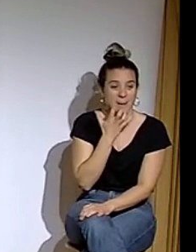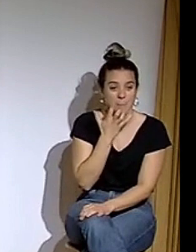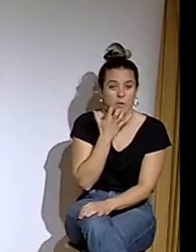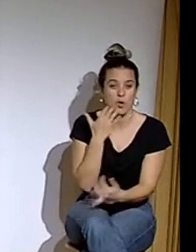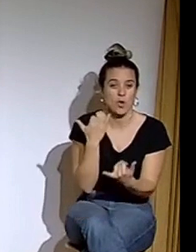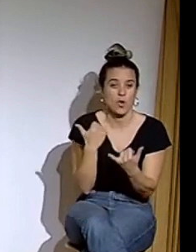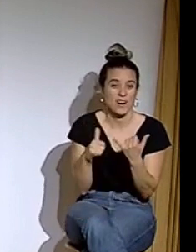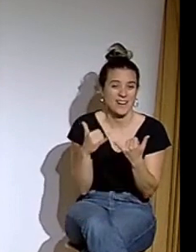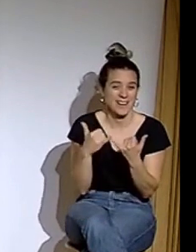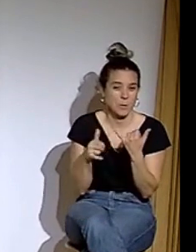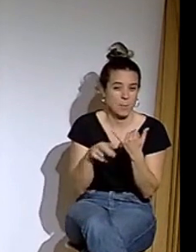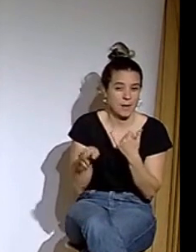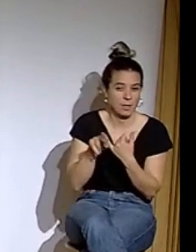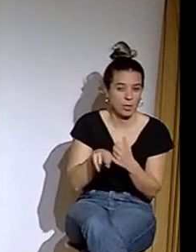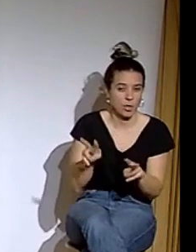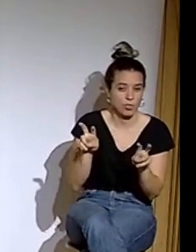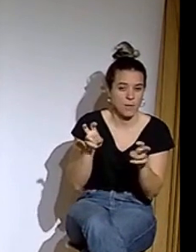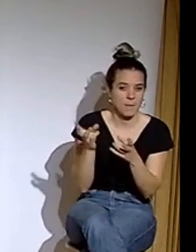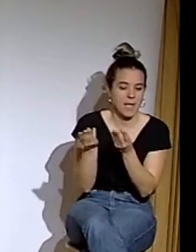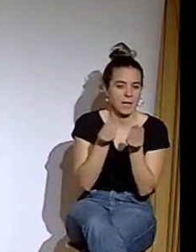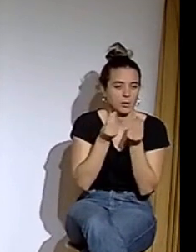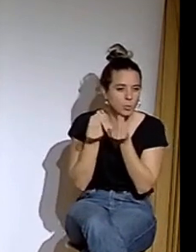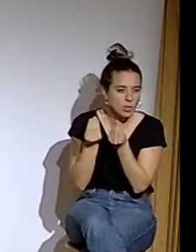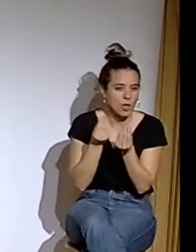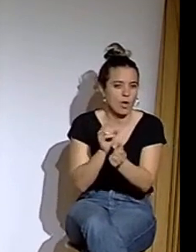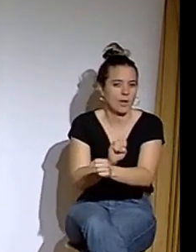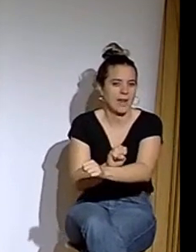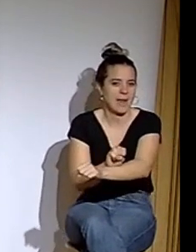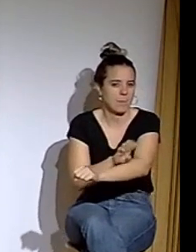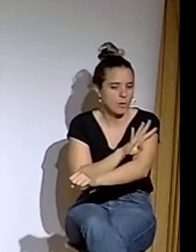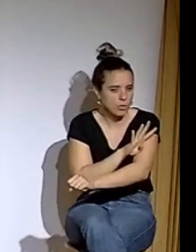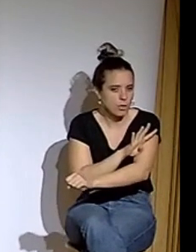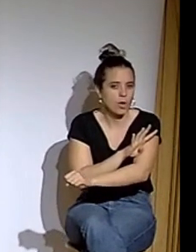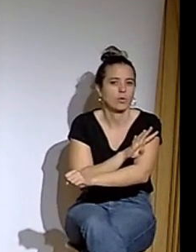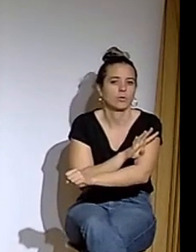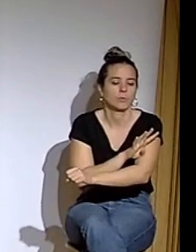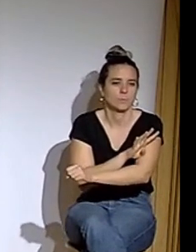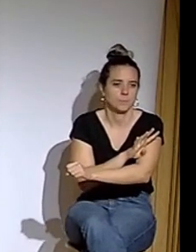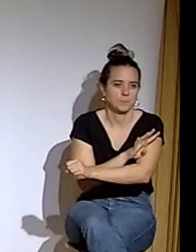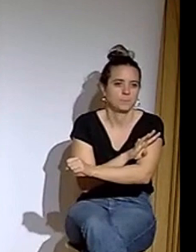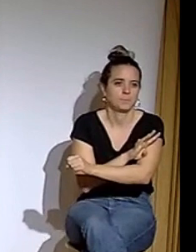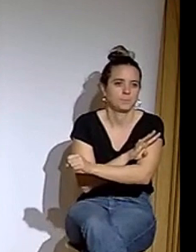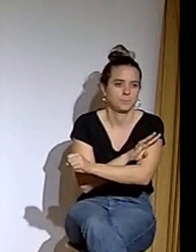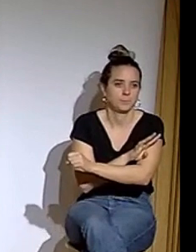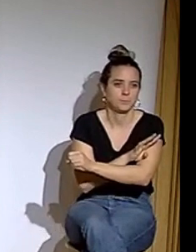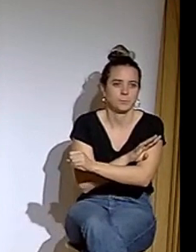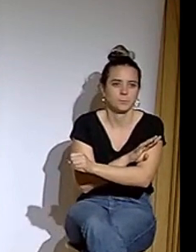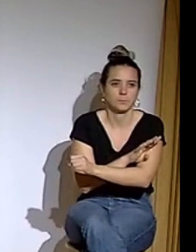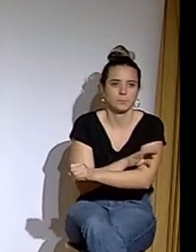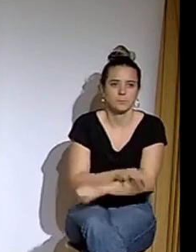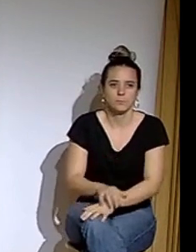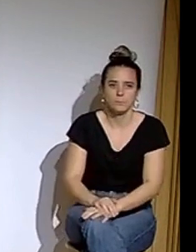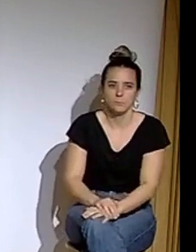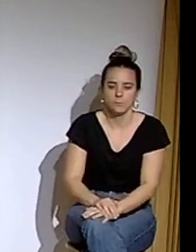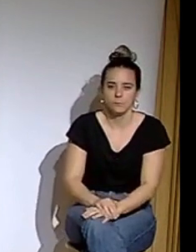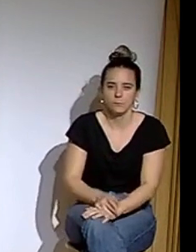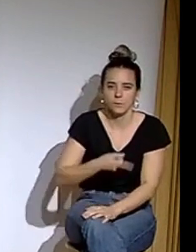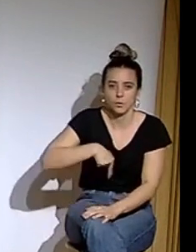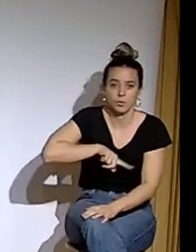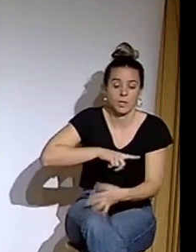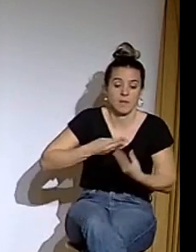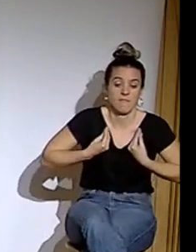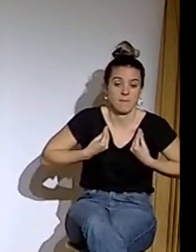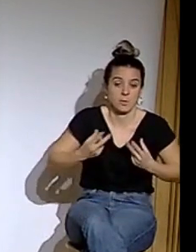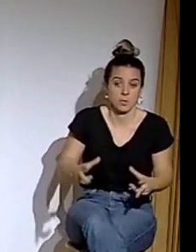todo lo que es la intuición la emoción que vivimos en un en una sociedad